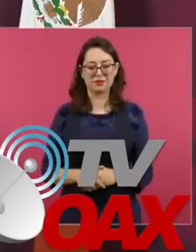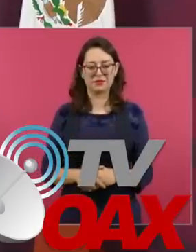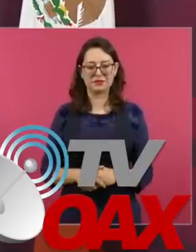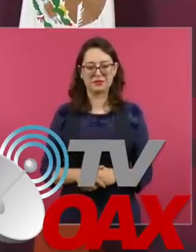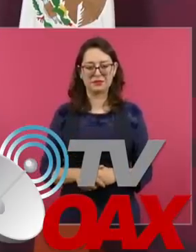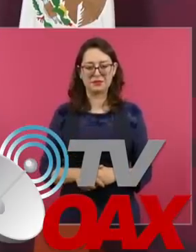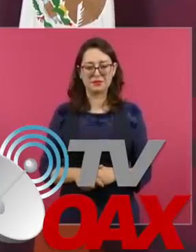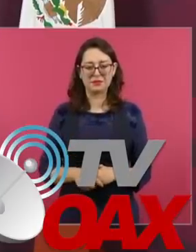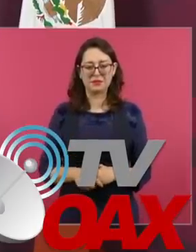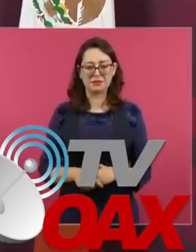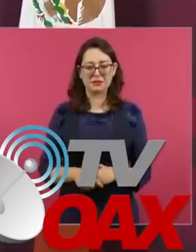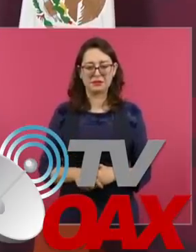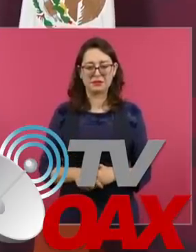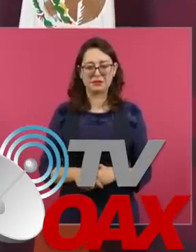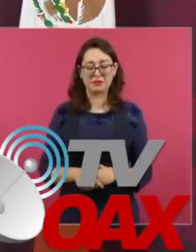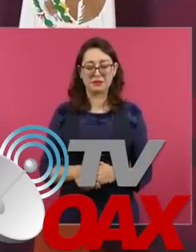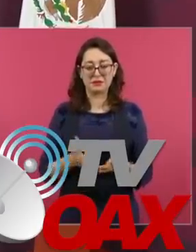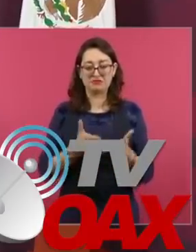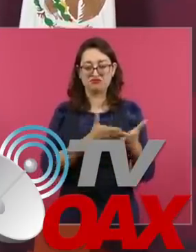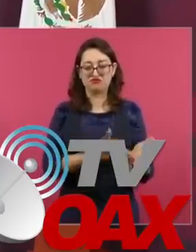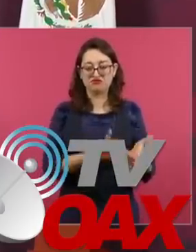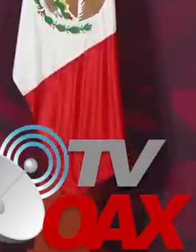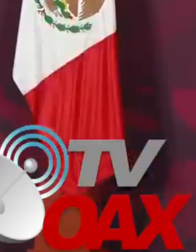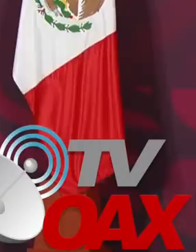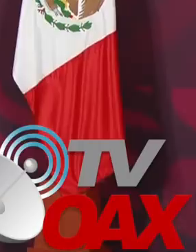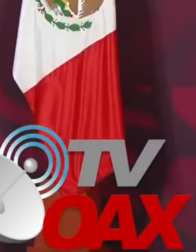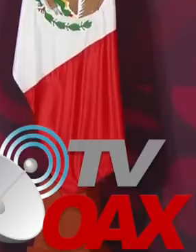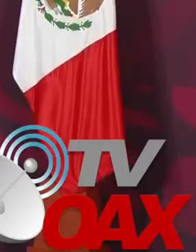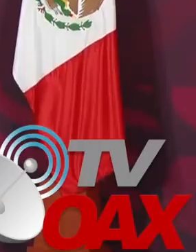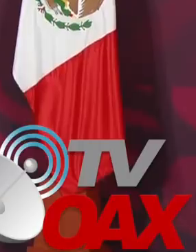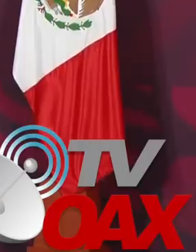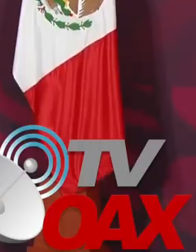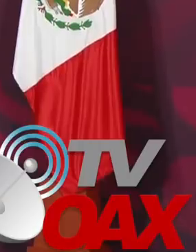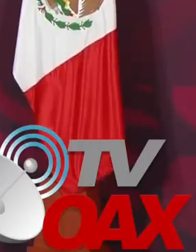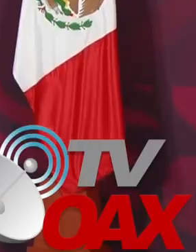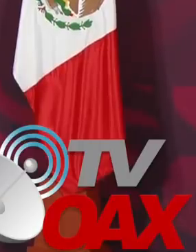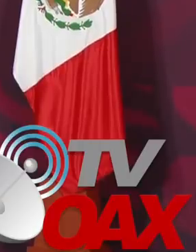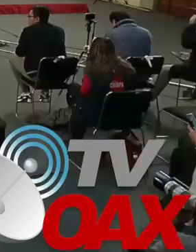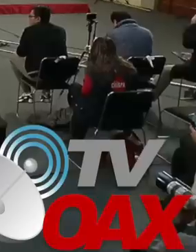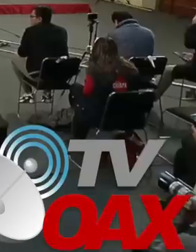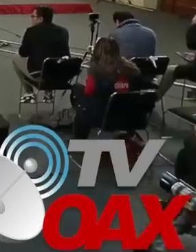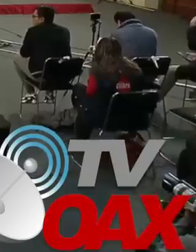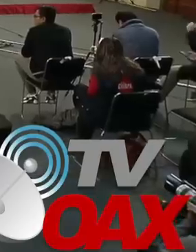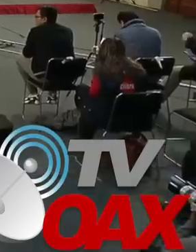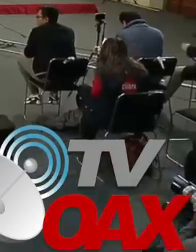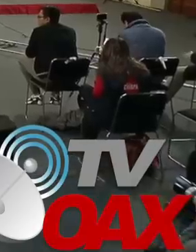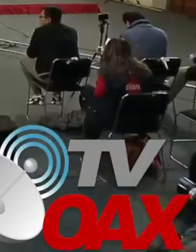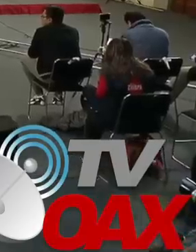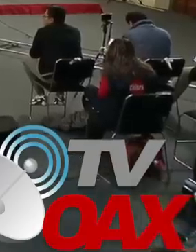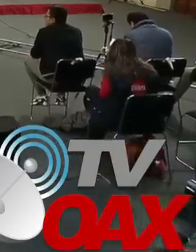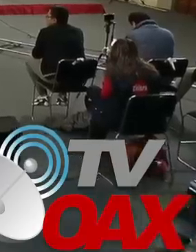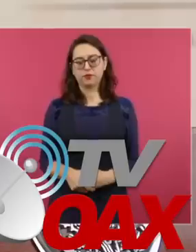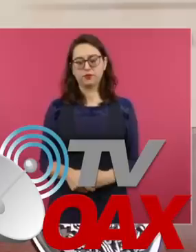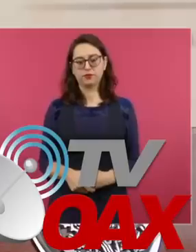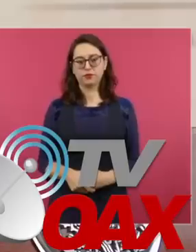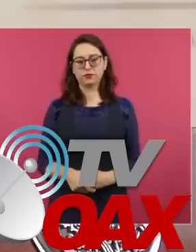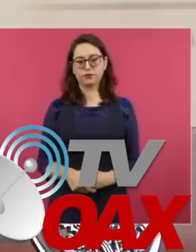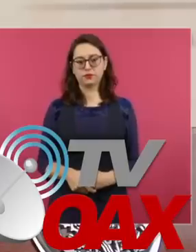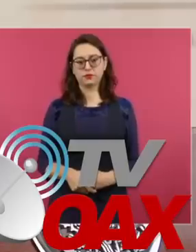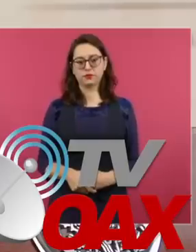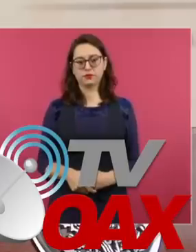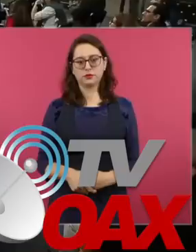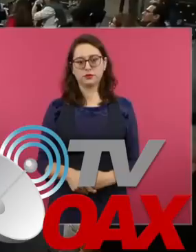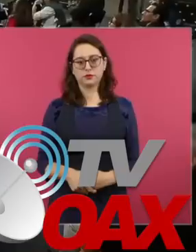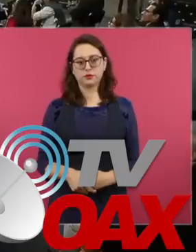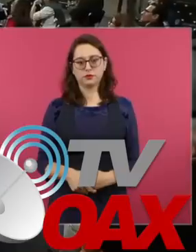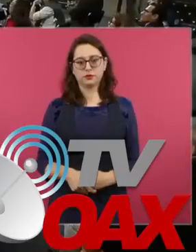a ver si hay otras, he visto otras más cercanas a la entrada del canal. A